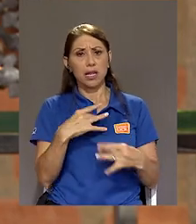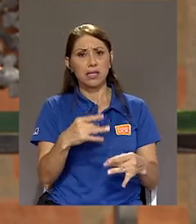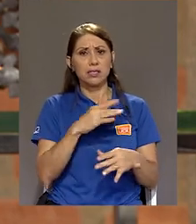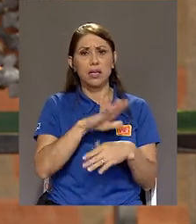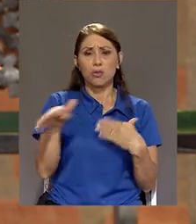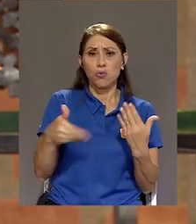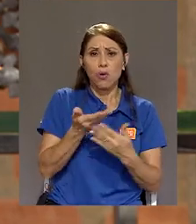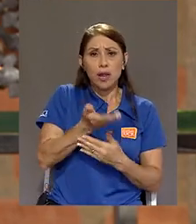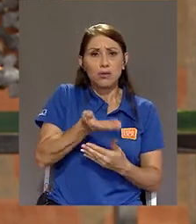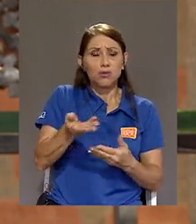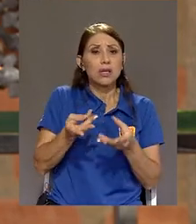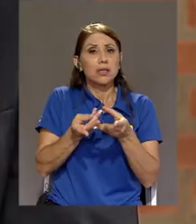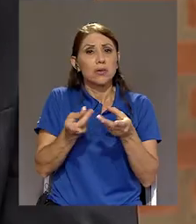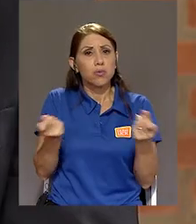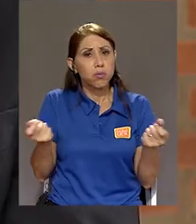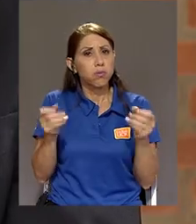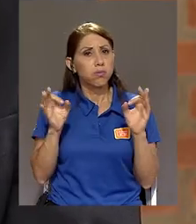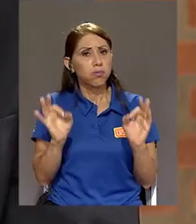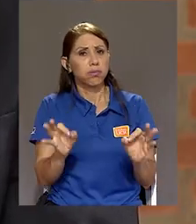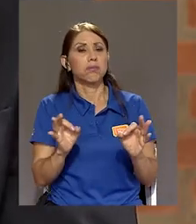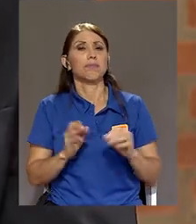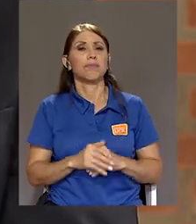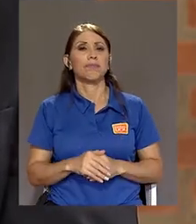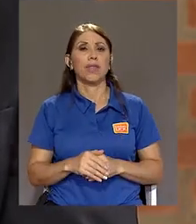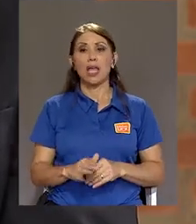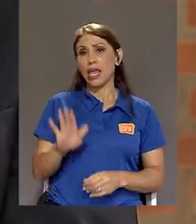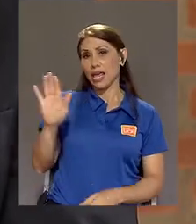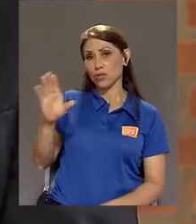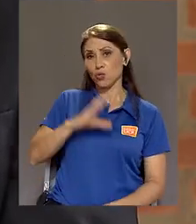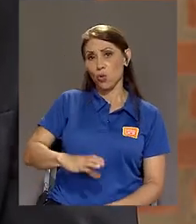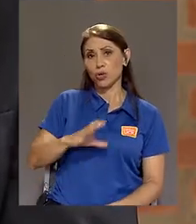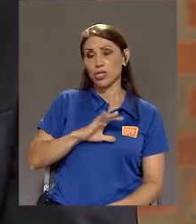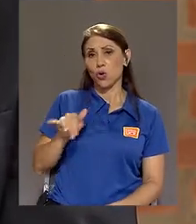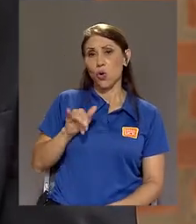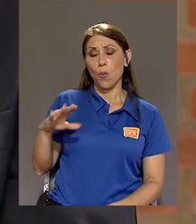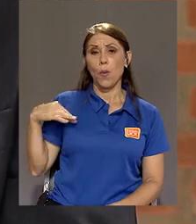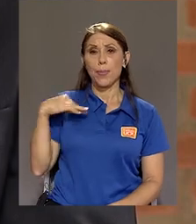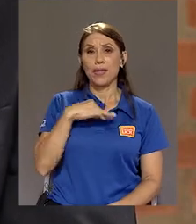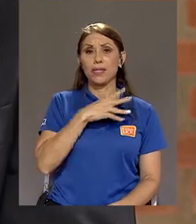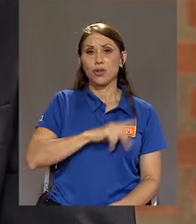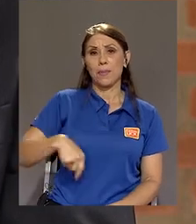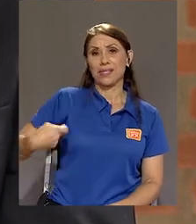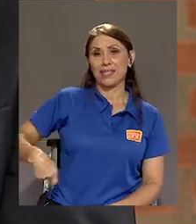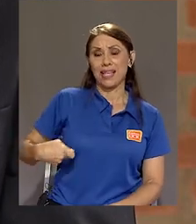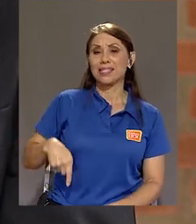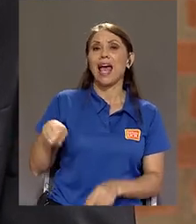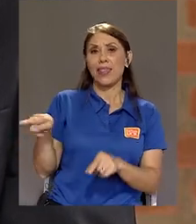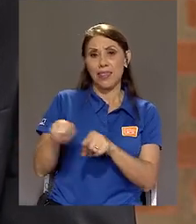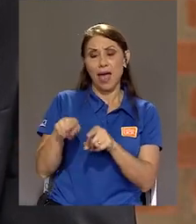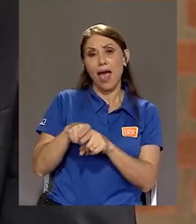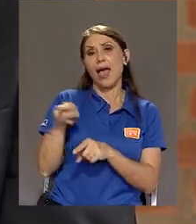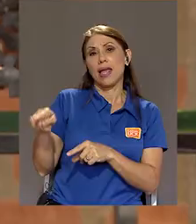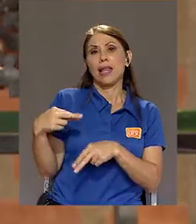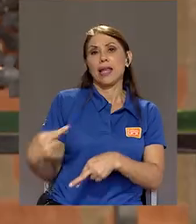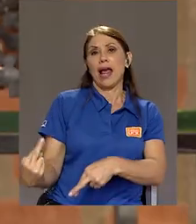se resuelvan, marchen, y en su condición de ministro de la Presidencia es el encargado además